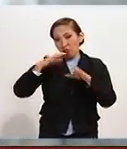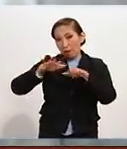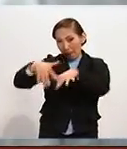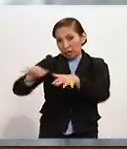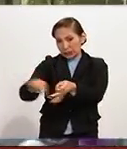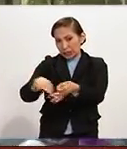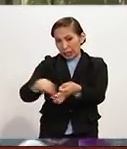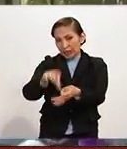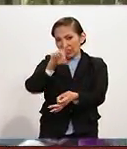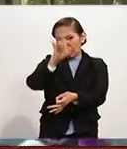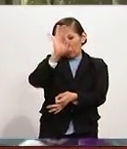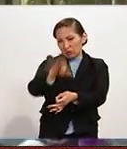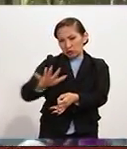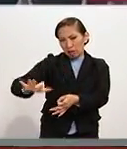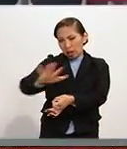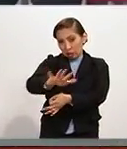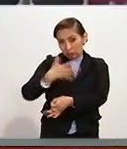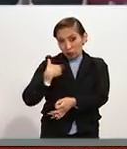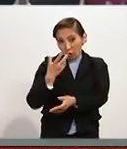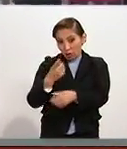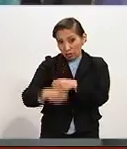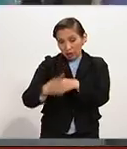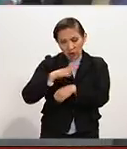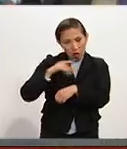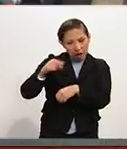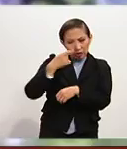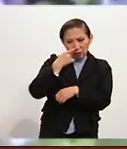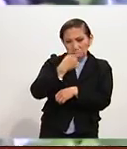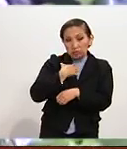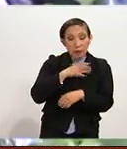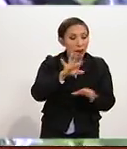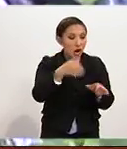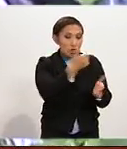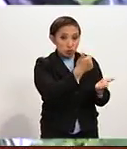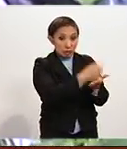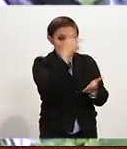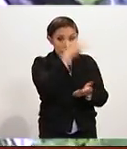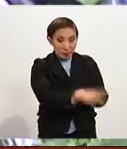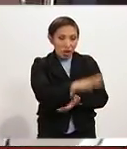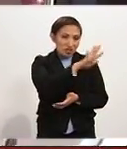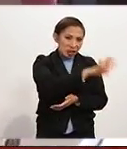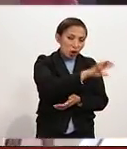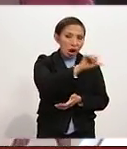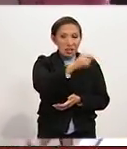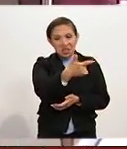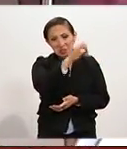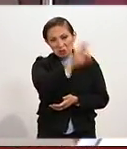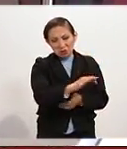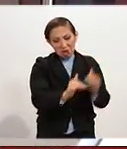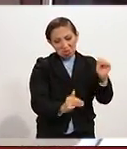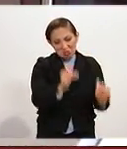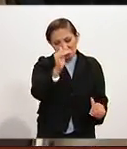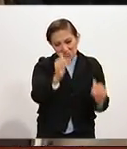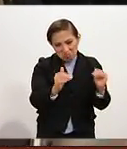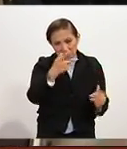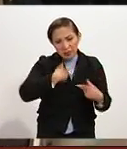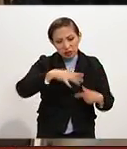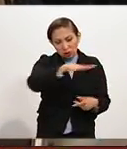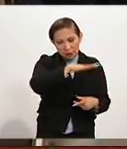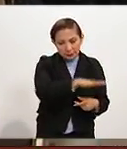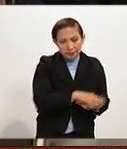tener hasta el 30% de la población afectada, pero en zonas como la Ciudad de México, del 5 al 7% de la